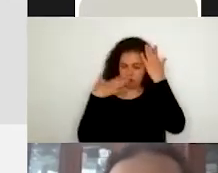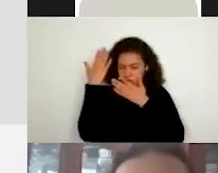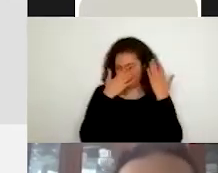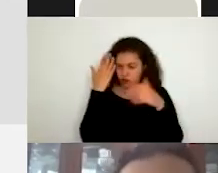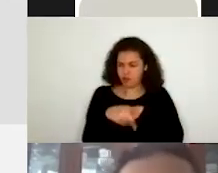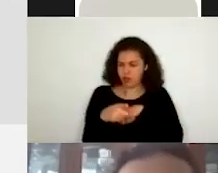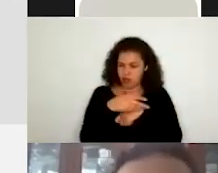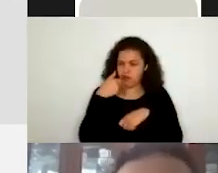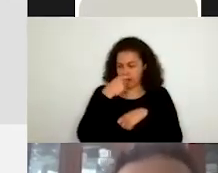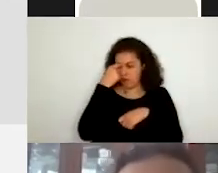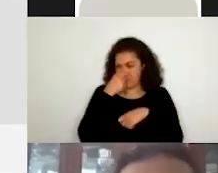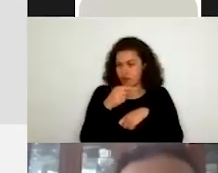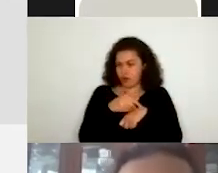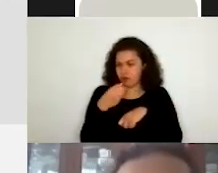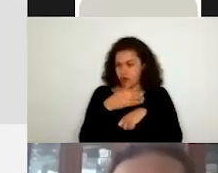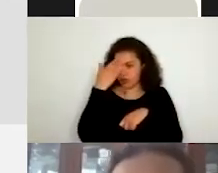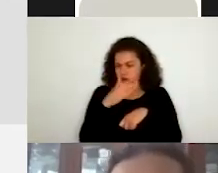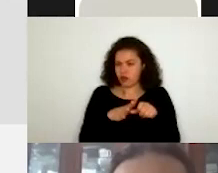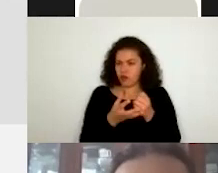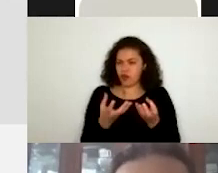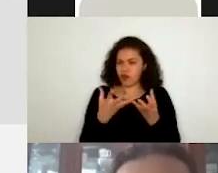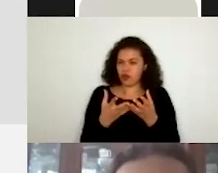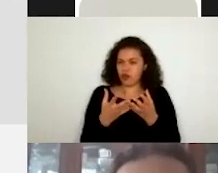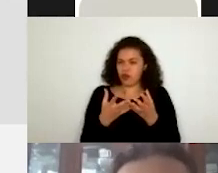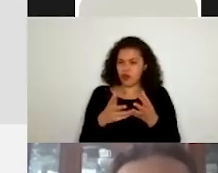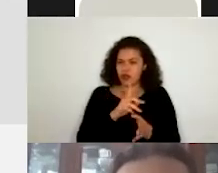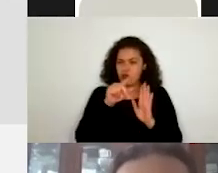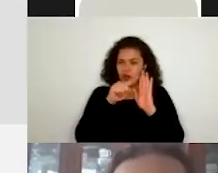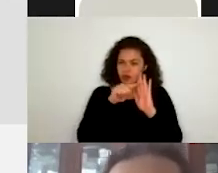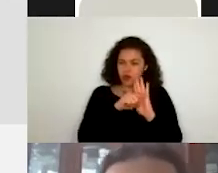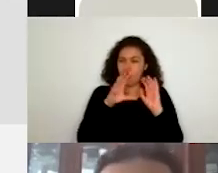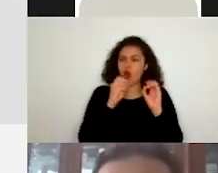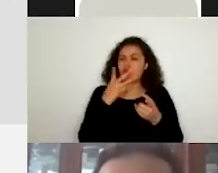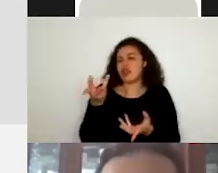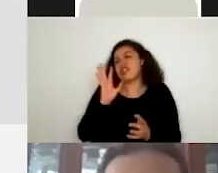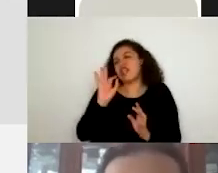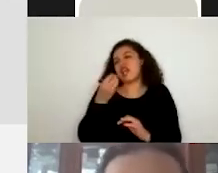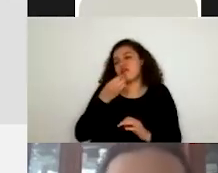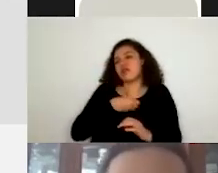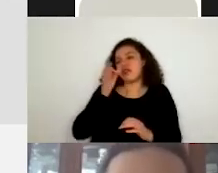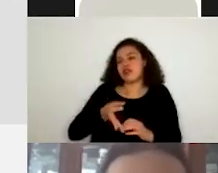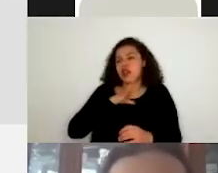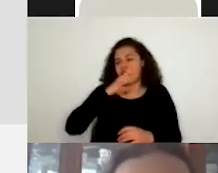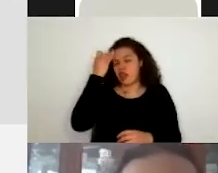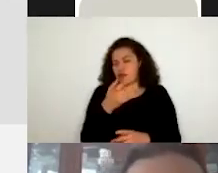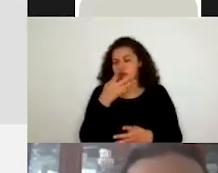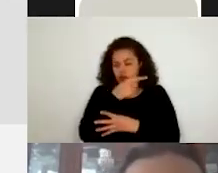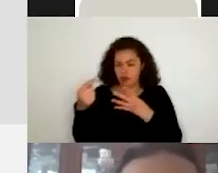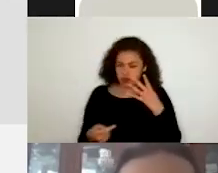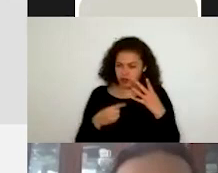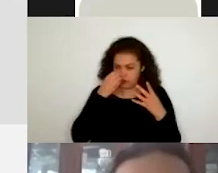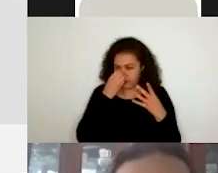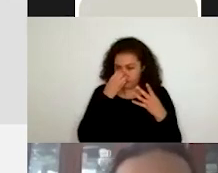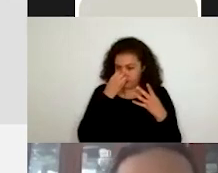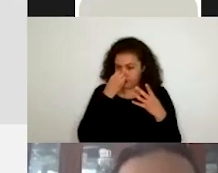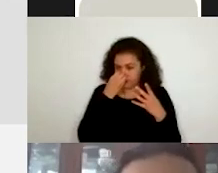riesgo para cuantificarlo, contrarrestarlo o asumirlo. Este método tiene 4 fases y es de tipo